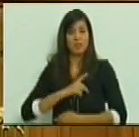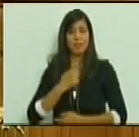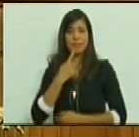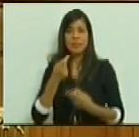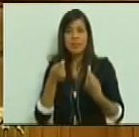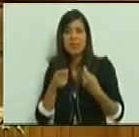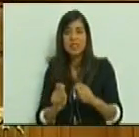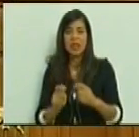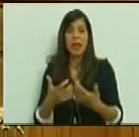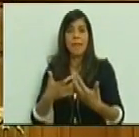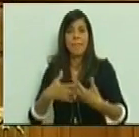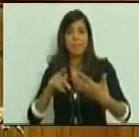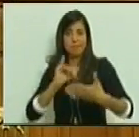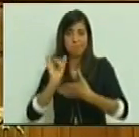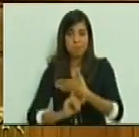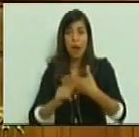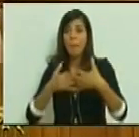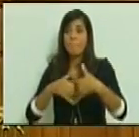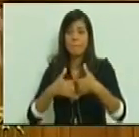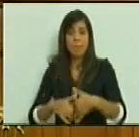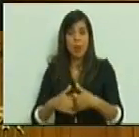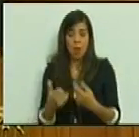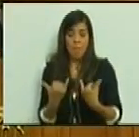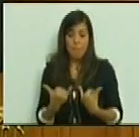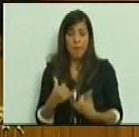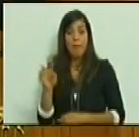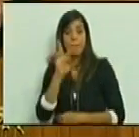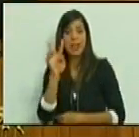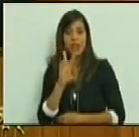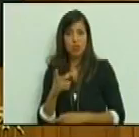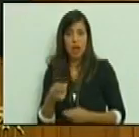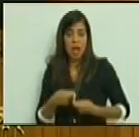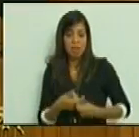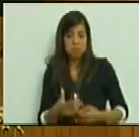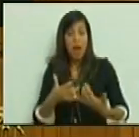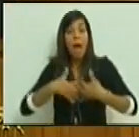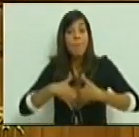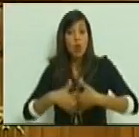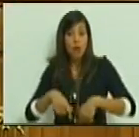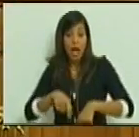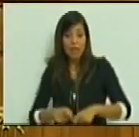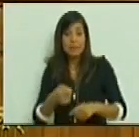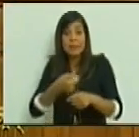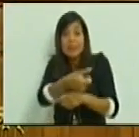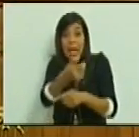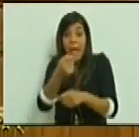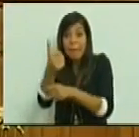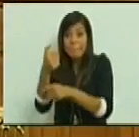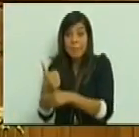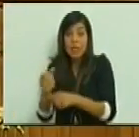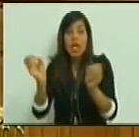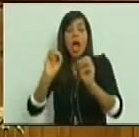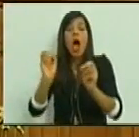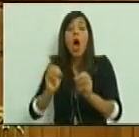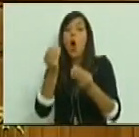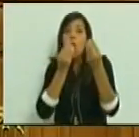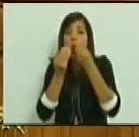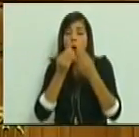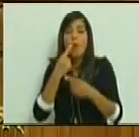la producción de esos insumos básicos como sustrato y semilla, por ejemplo, fertilizantes, por